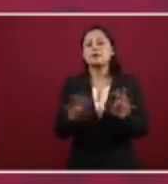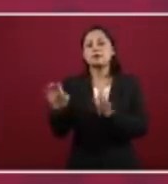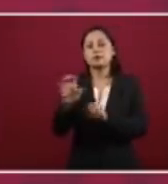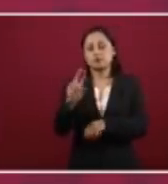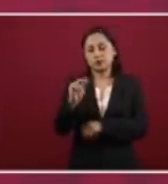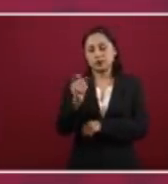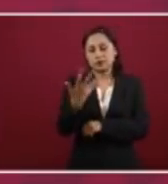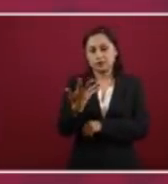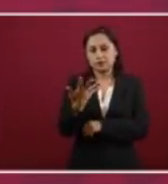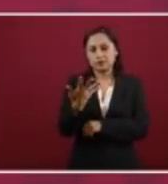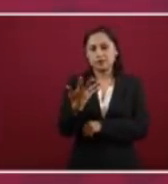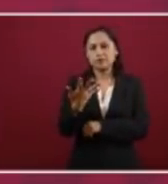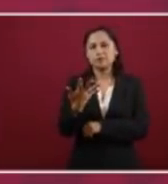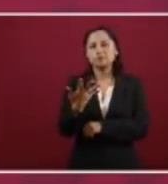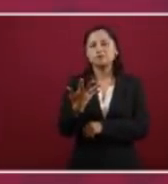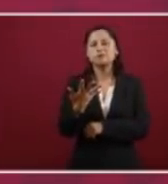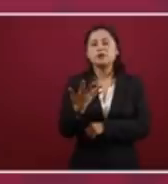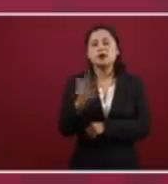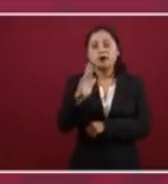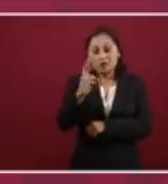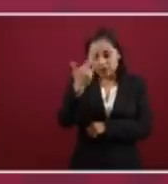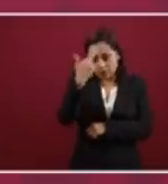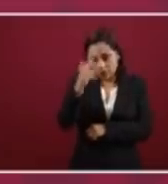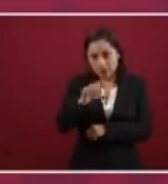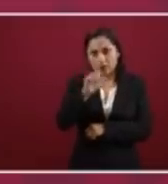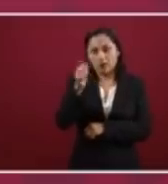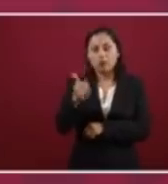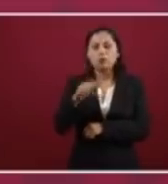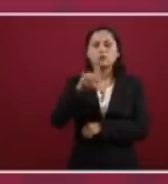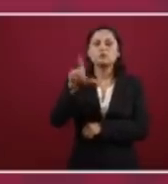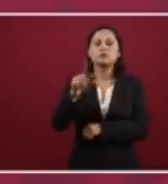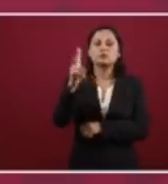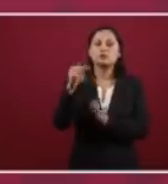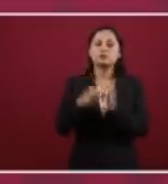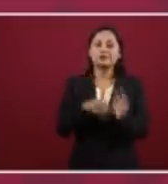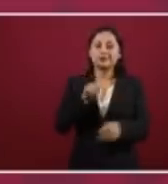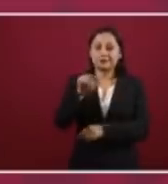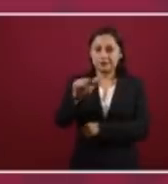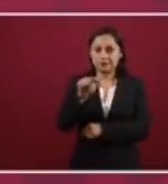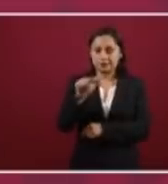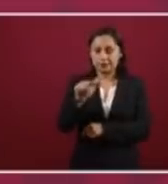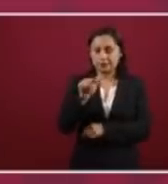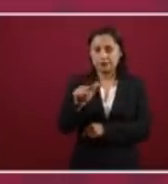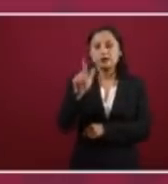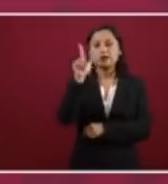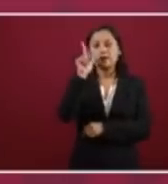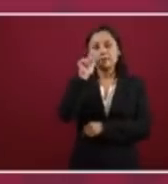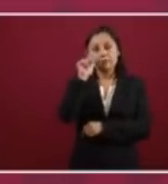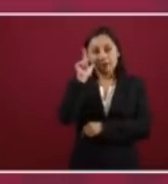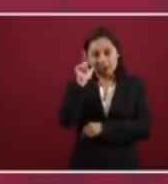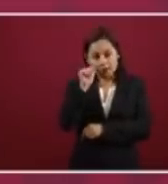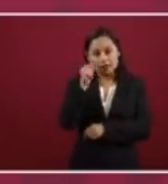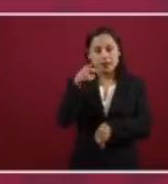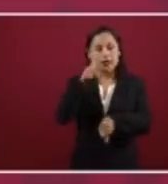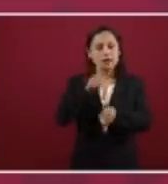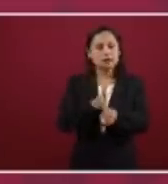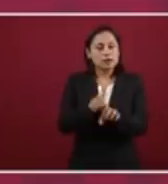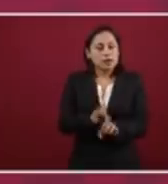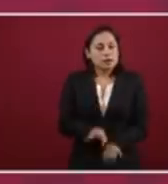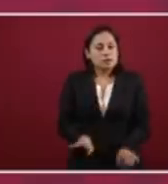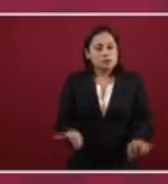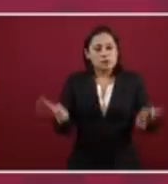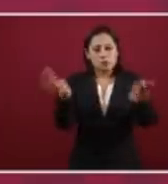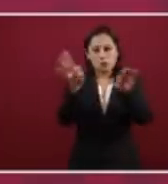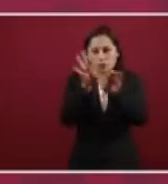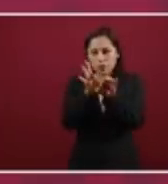también el episodio de 2017. Mañana es un día fundamental para